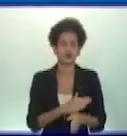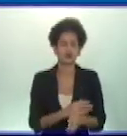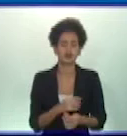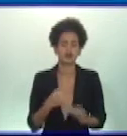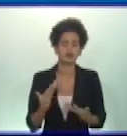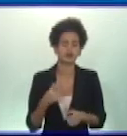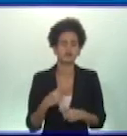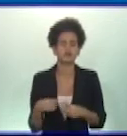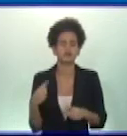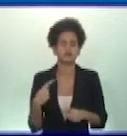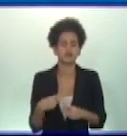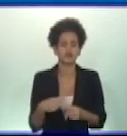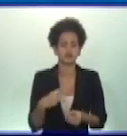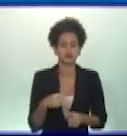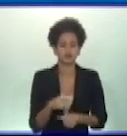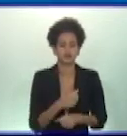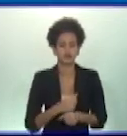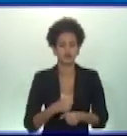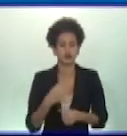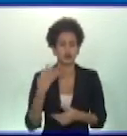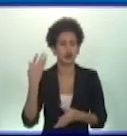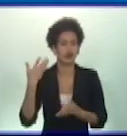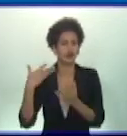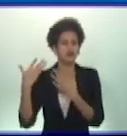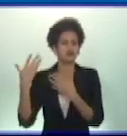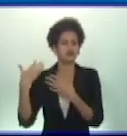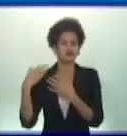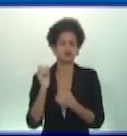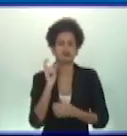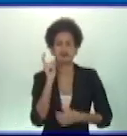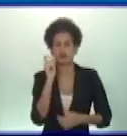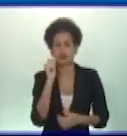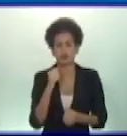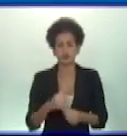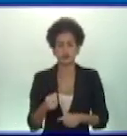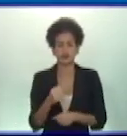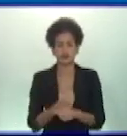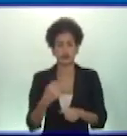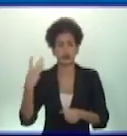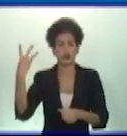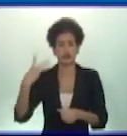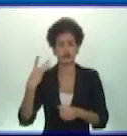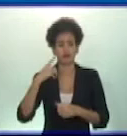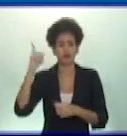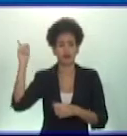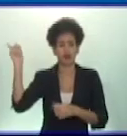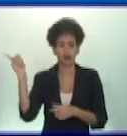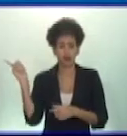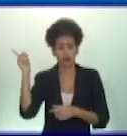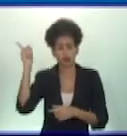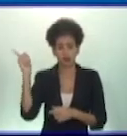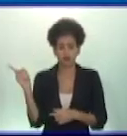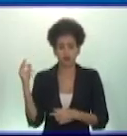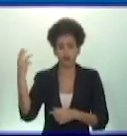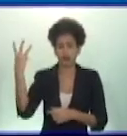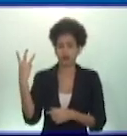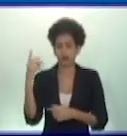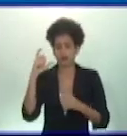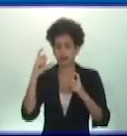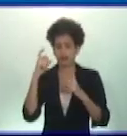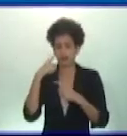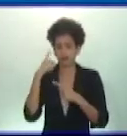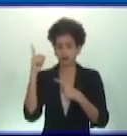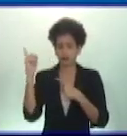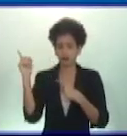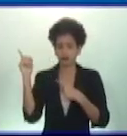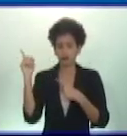medir el tiempo. En la antigüedad, el hombre utilizaba el reloj de arena, también se utilizaba el reloj de bolsillo, y quien lo utiliza,